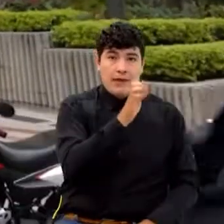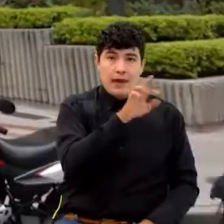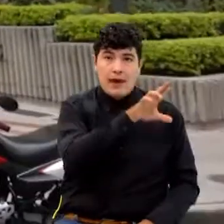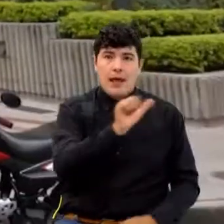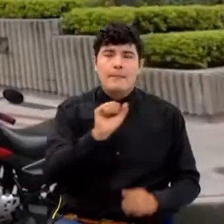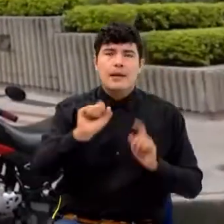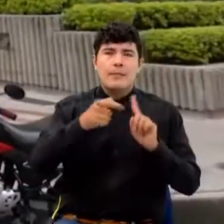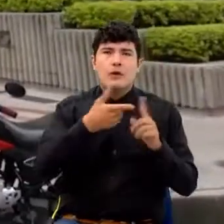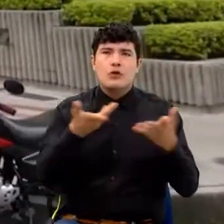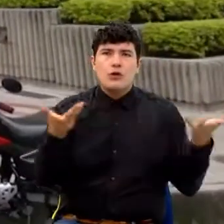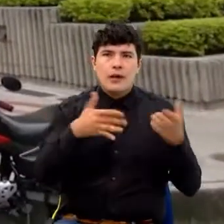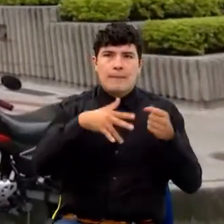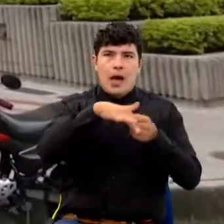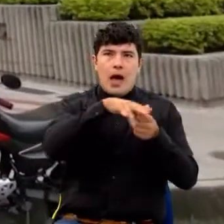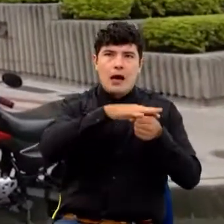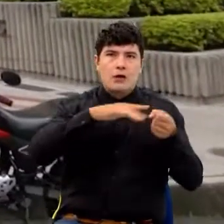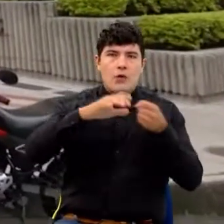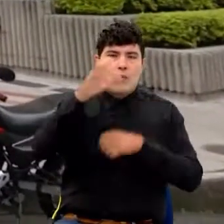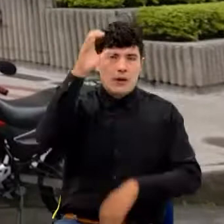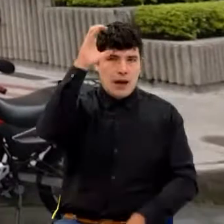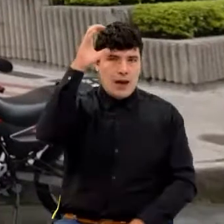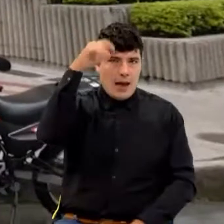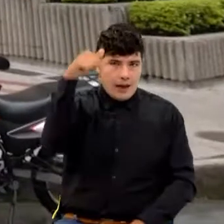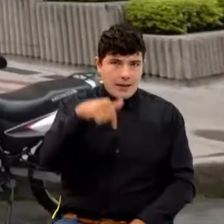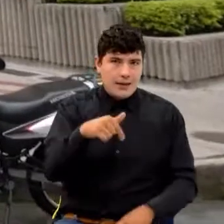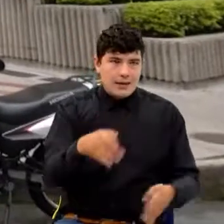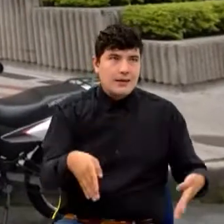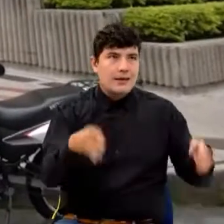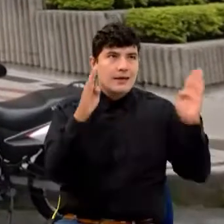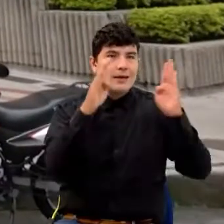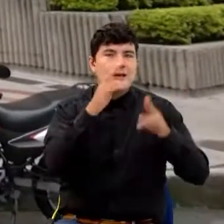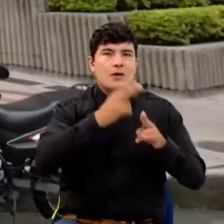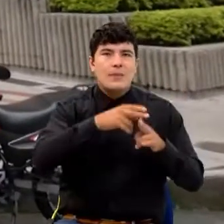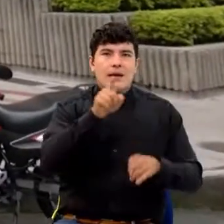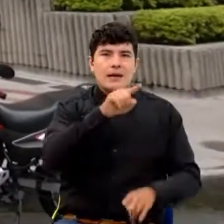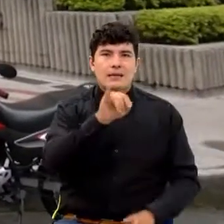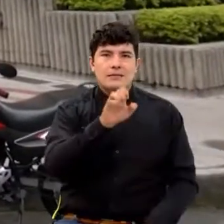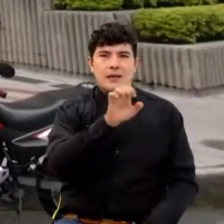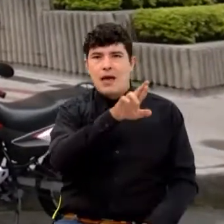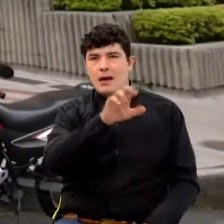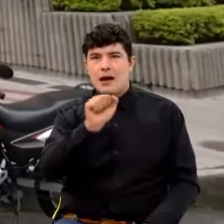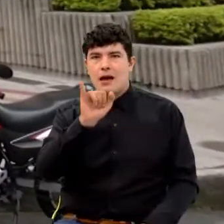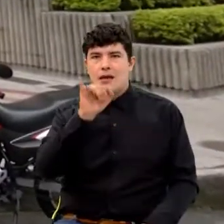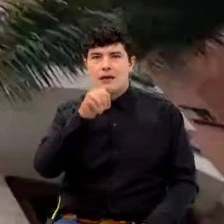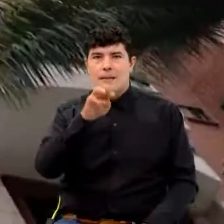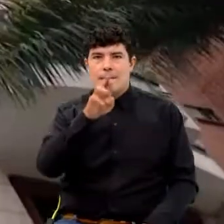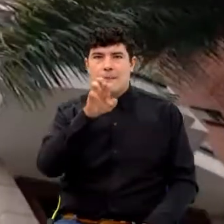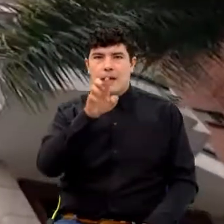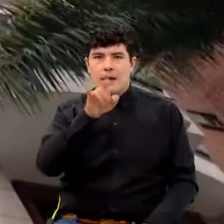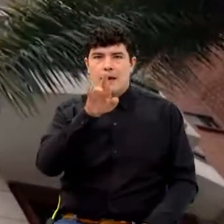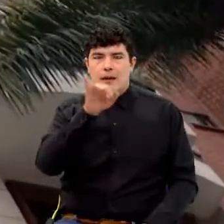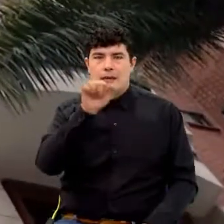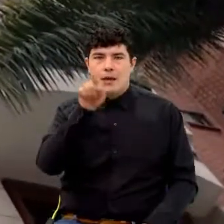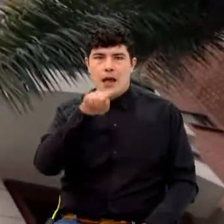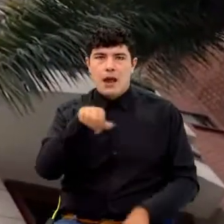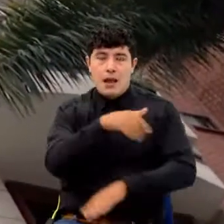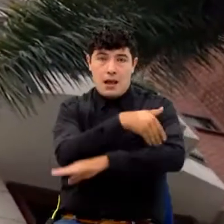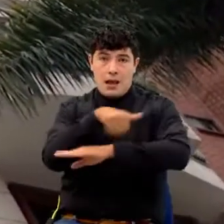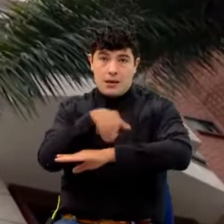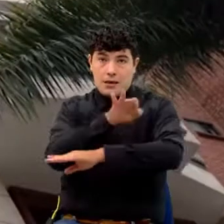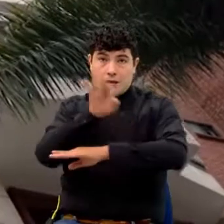barrio de Cabecera, aquí en Bucaramanga, en el conjunto Sierra Imperial, ubicado en la carrera 38A,